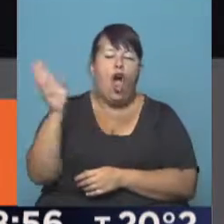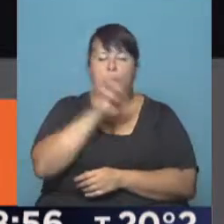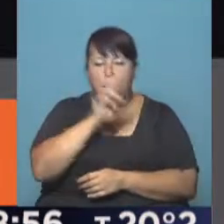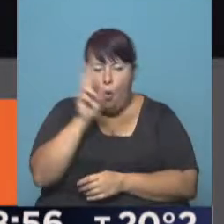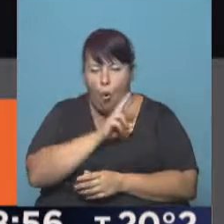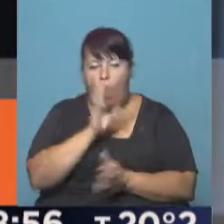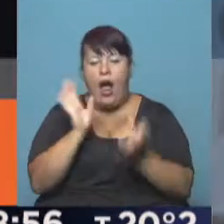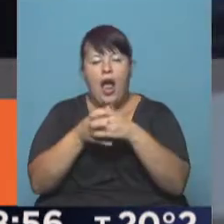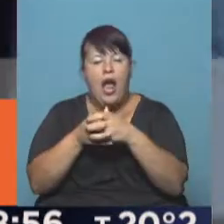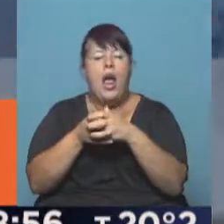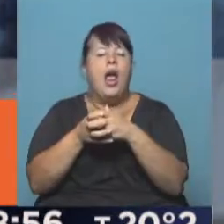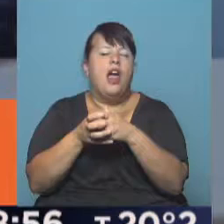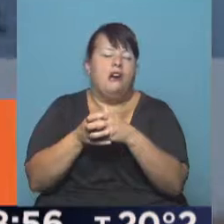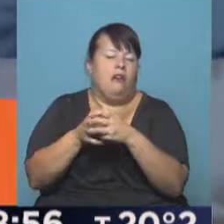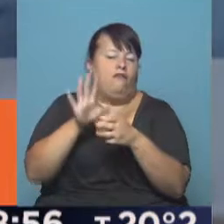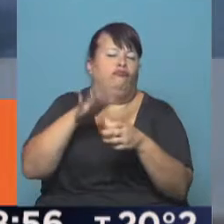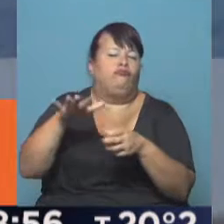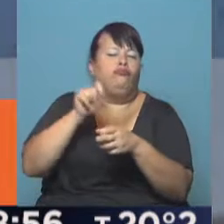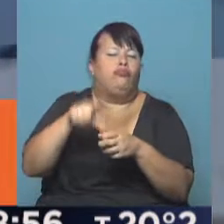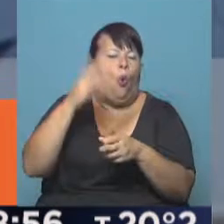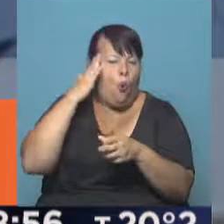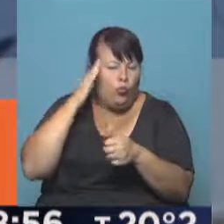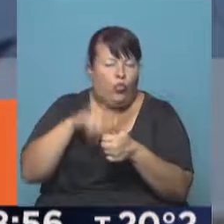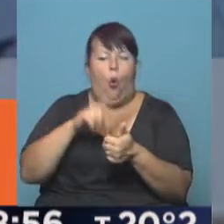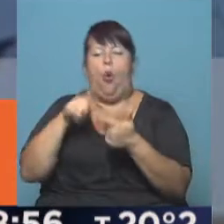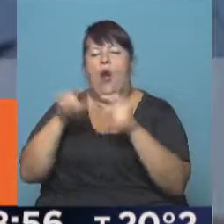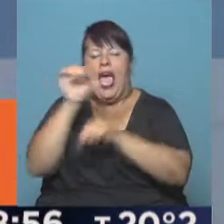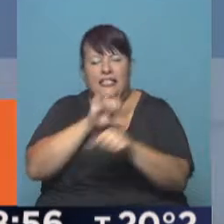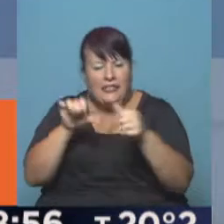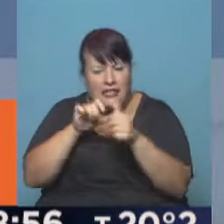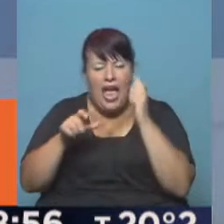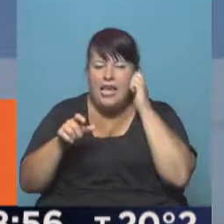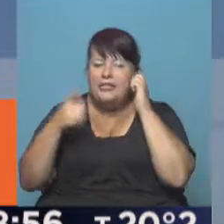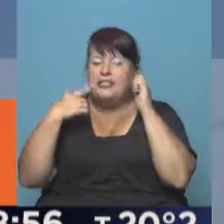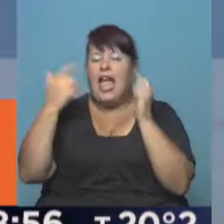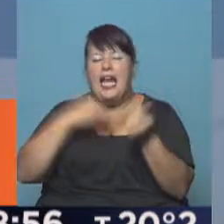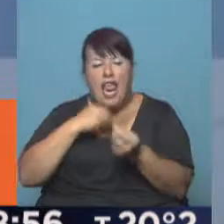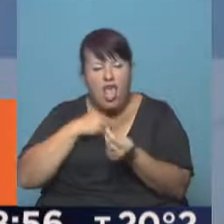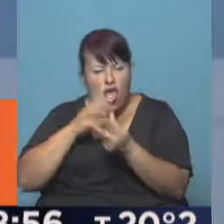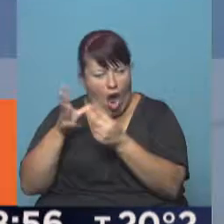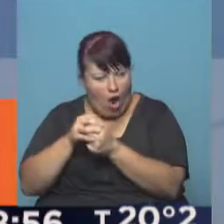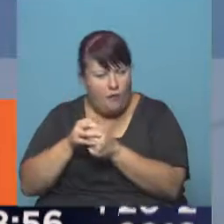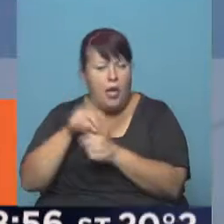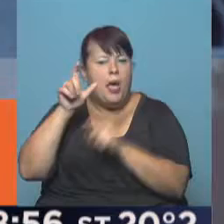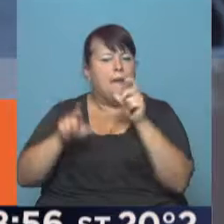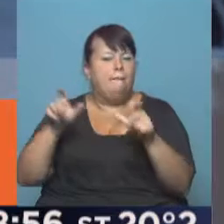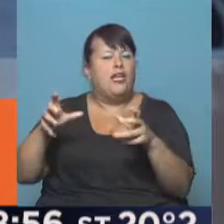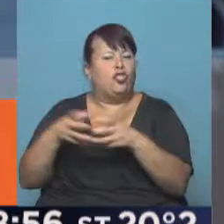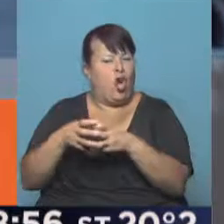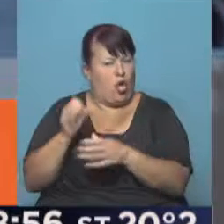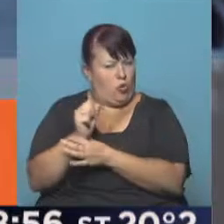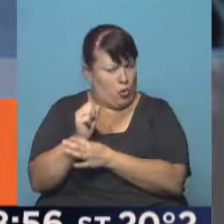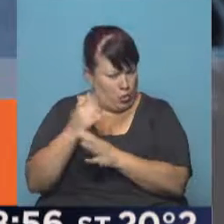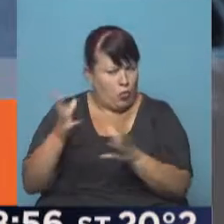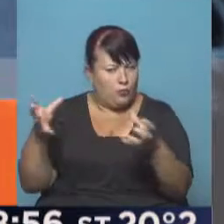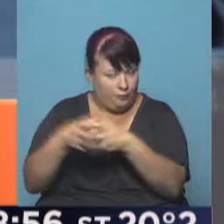mujeres del ámbito de la cultura, de la ciencia, de la religión, gente muy, muy